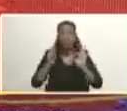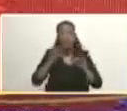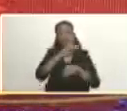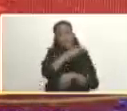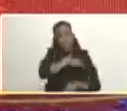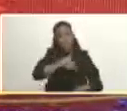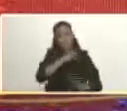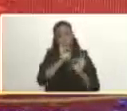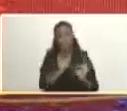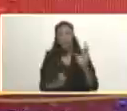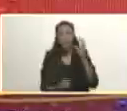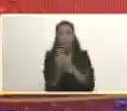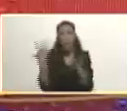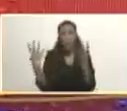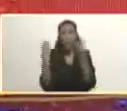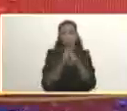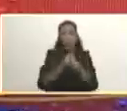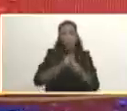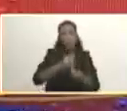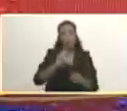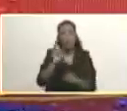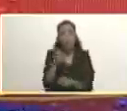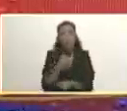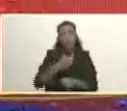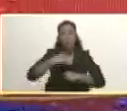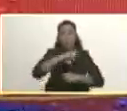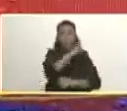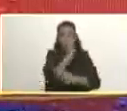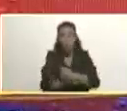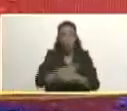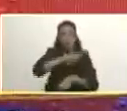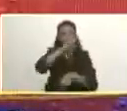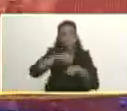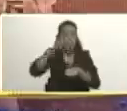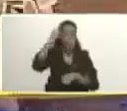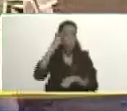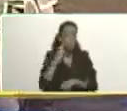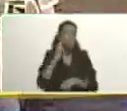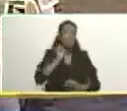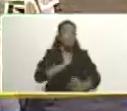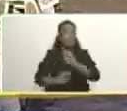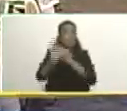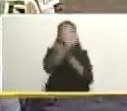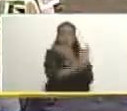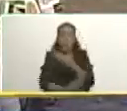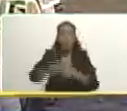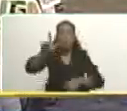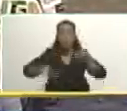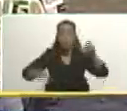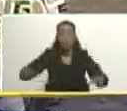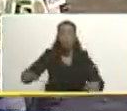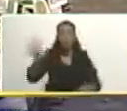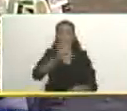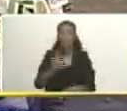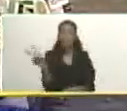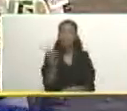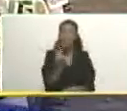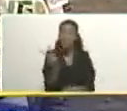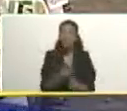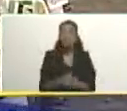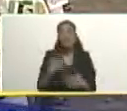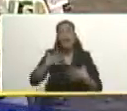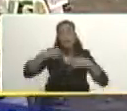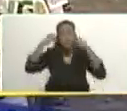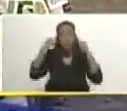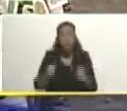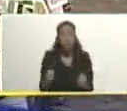misionándola, junto con la Fuerza Armada Nacional Bolivariana, a garantizar la defensa y soberanía de la nación, asegurar